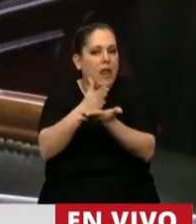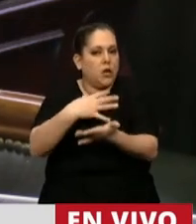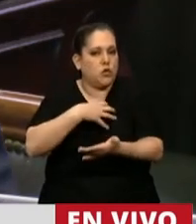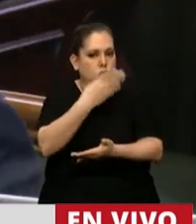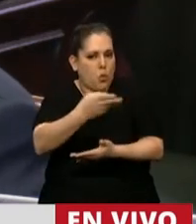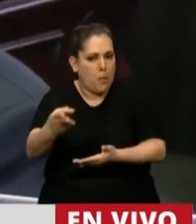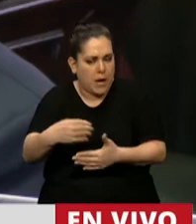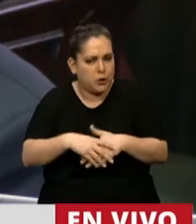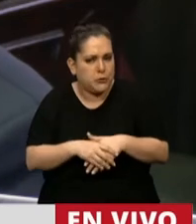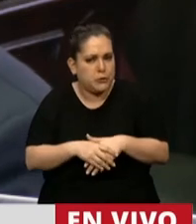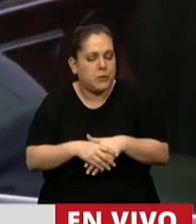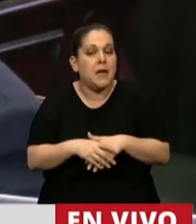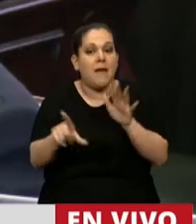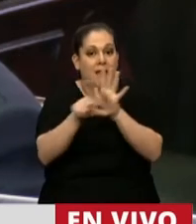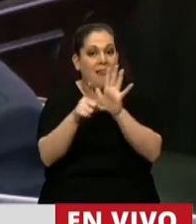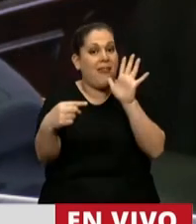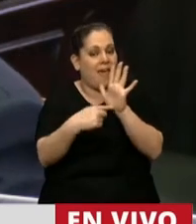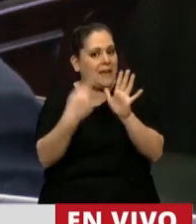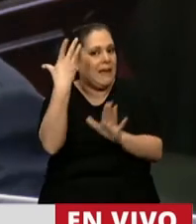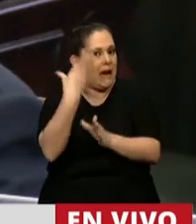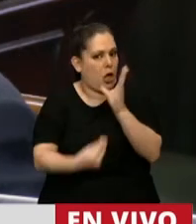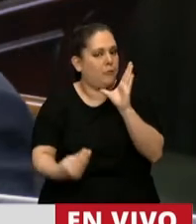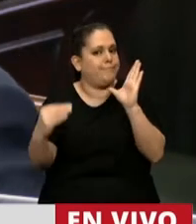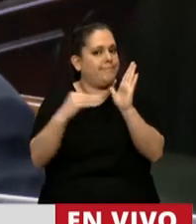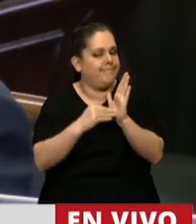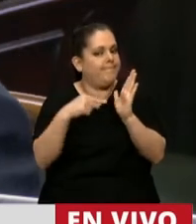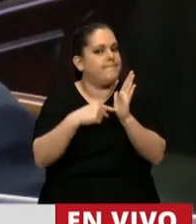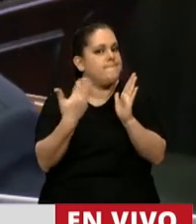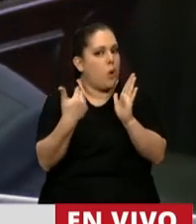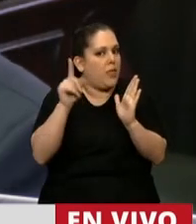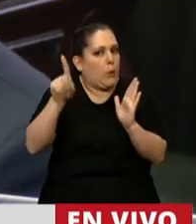humanos. Y en esta ley, este error puede acarrear